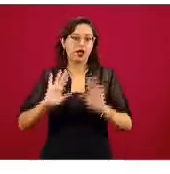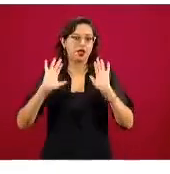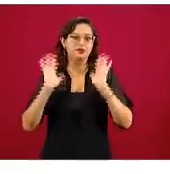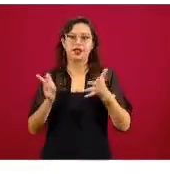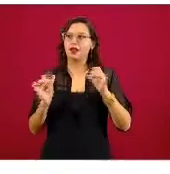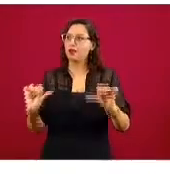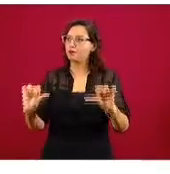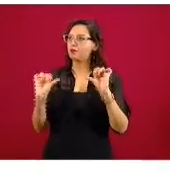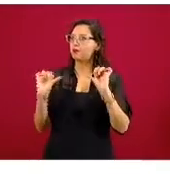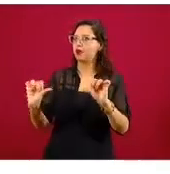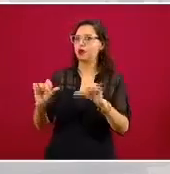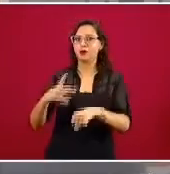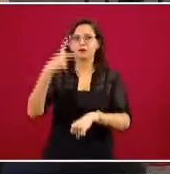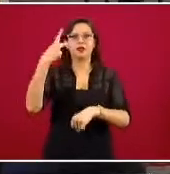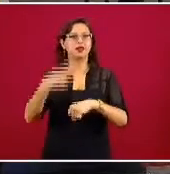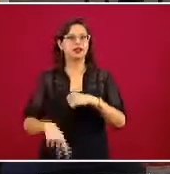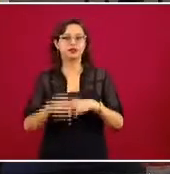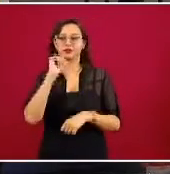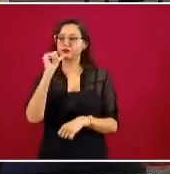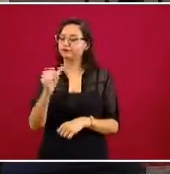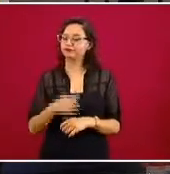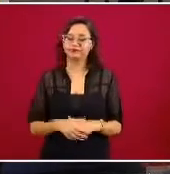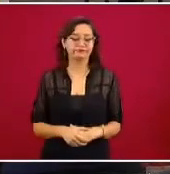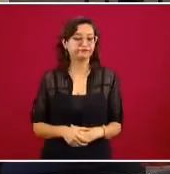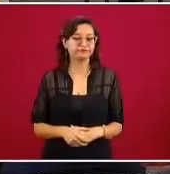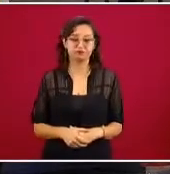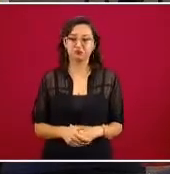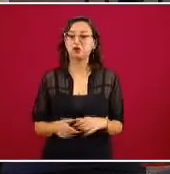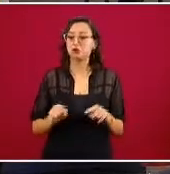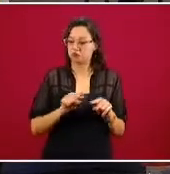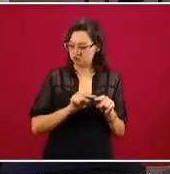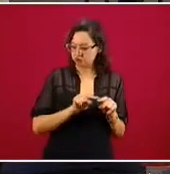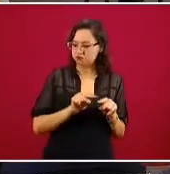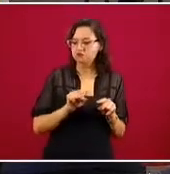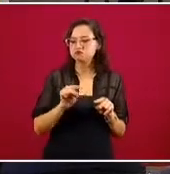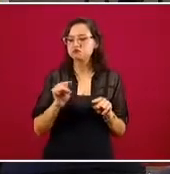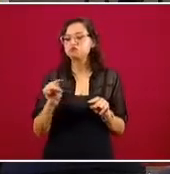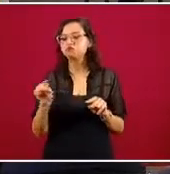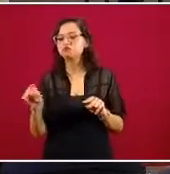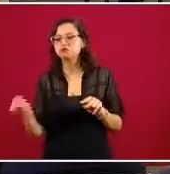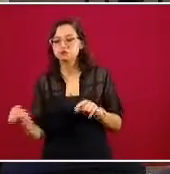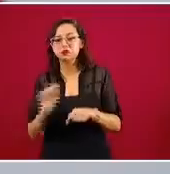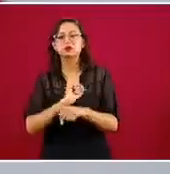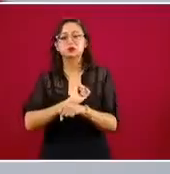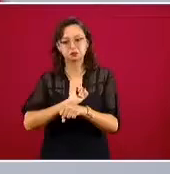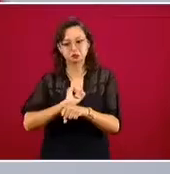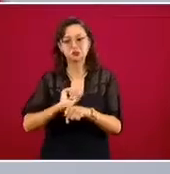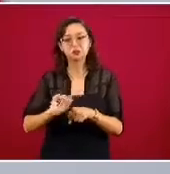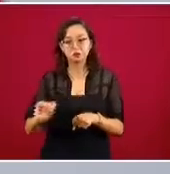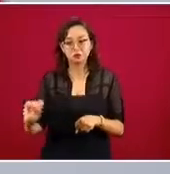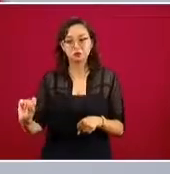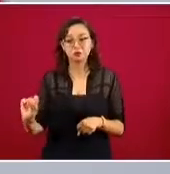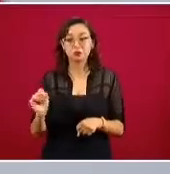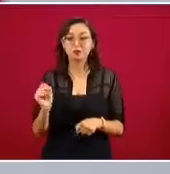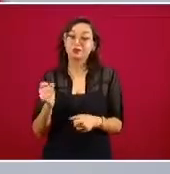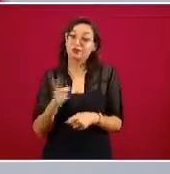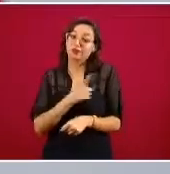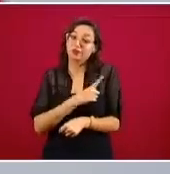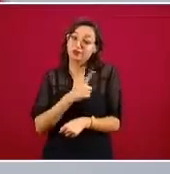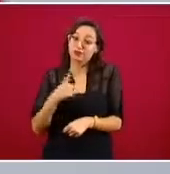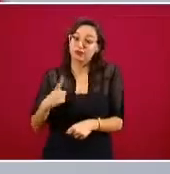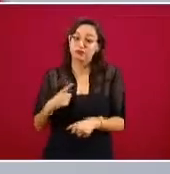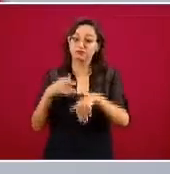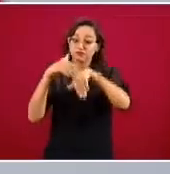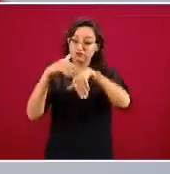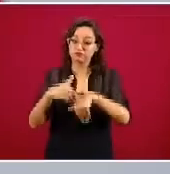de riesgo, esto depende de que continúen y se ejecuten, se cumplan correctamente las medidas